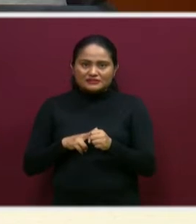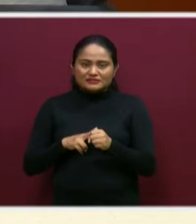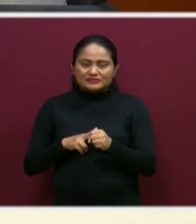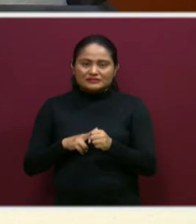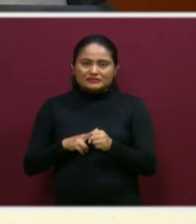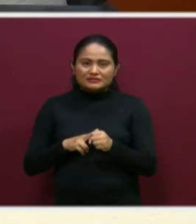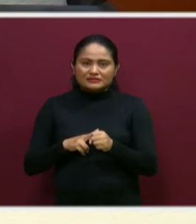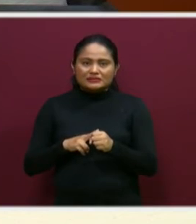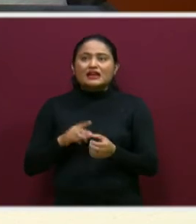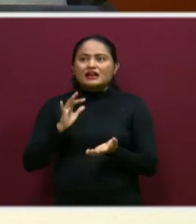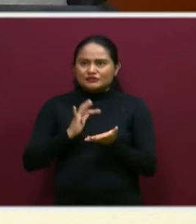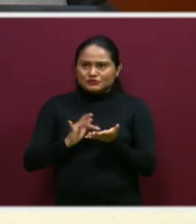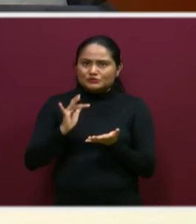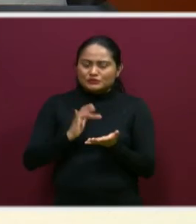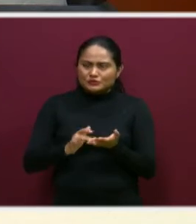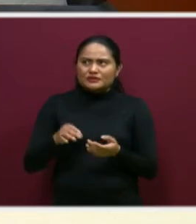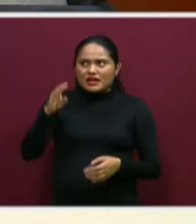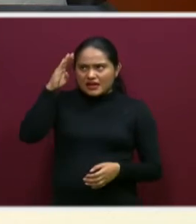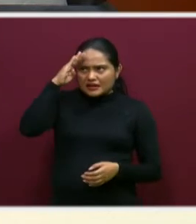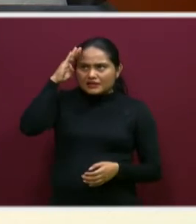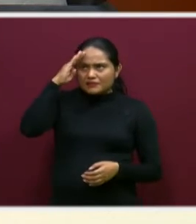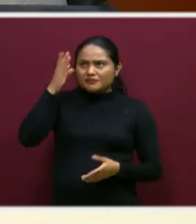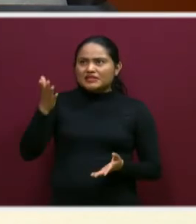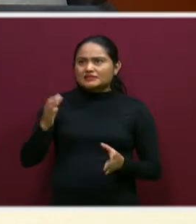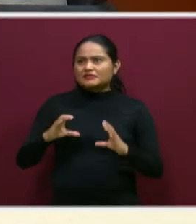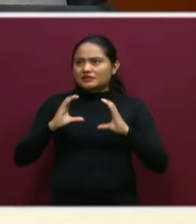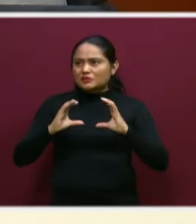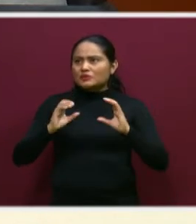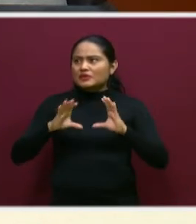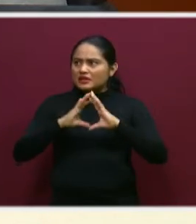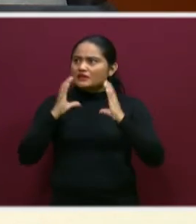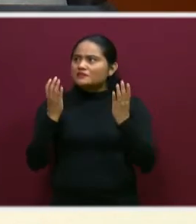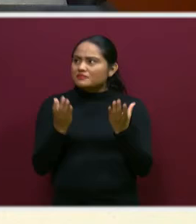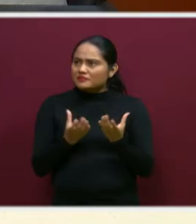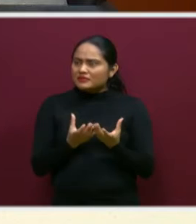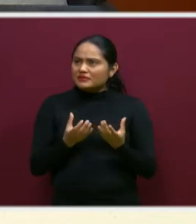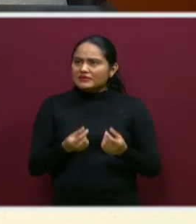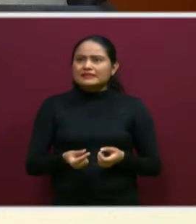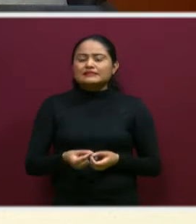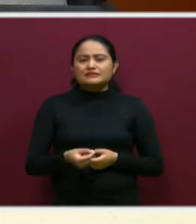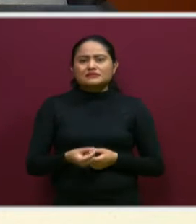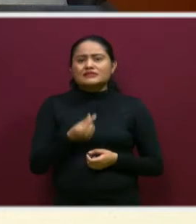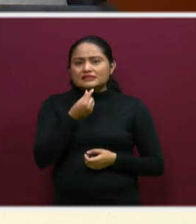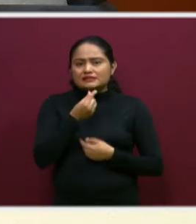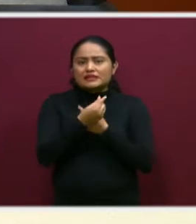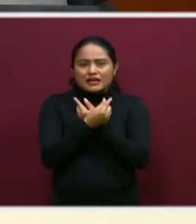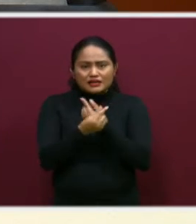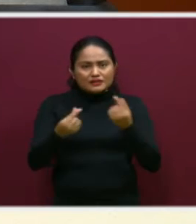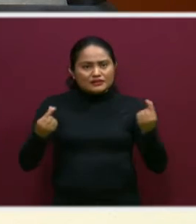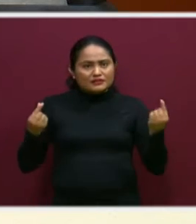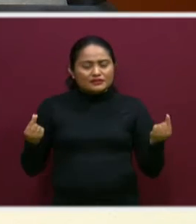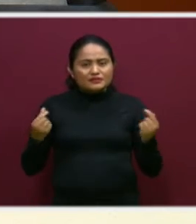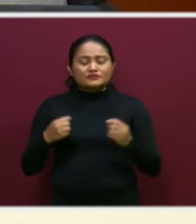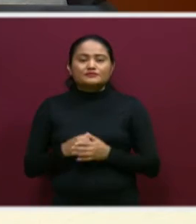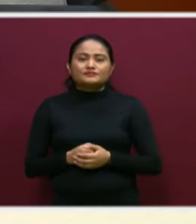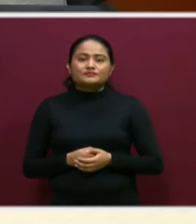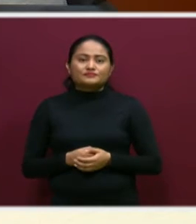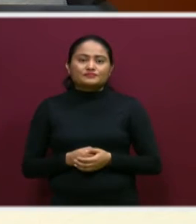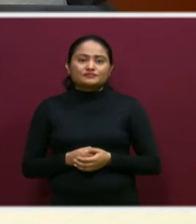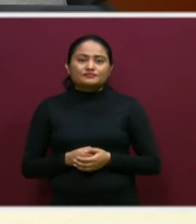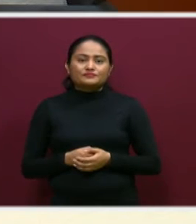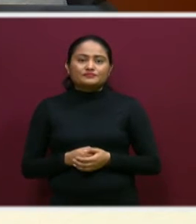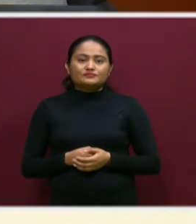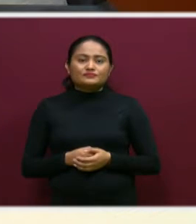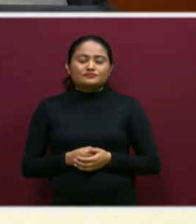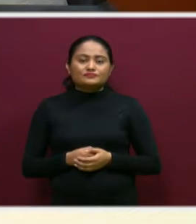desde jóvenes desde niños efectivamente los los talleres que se que se ofertan en esta dimensión